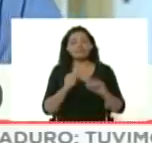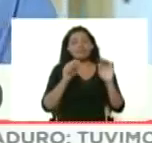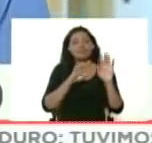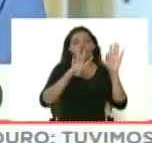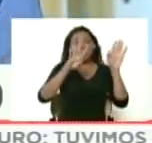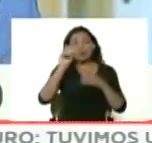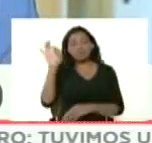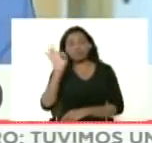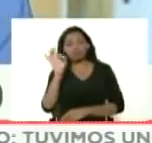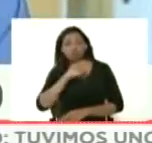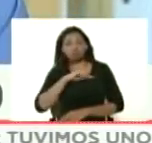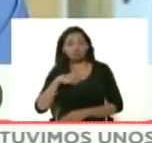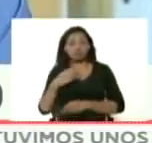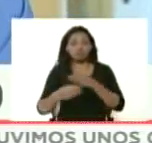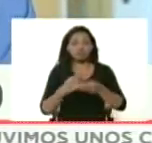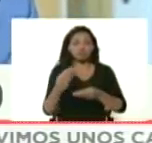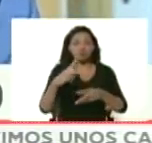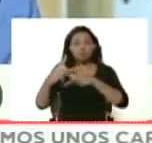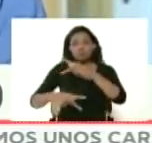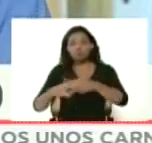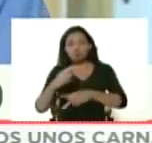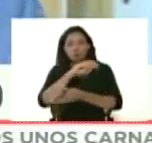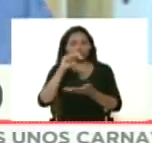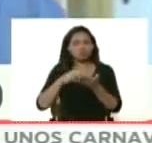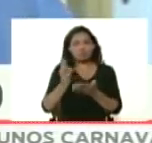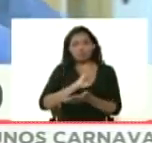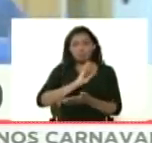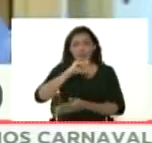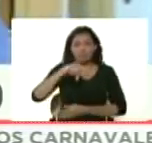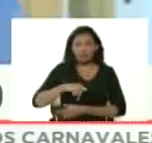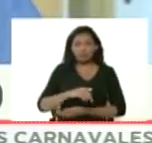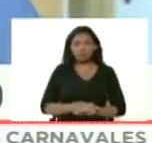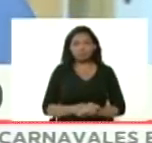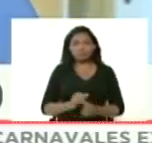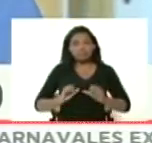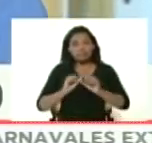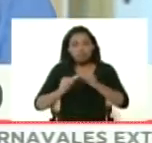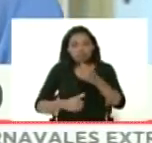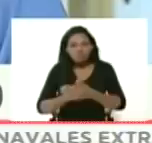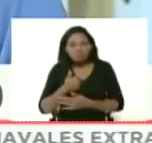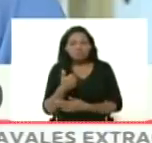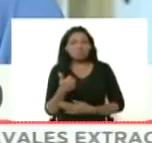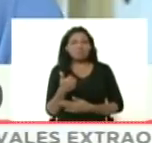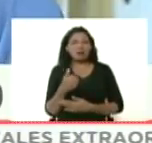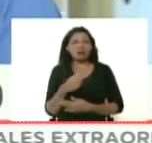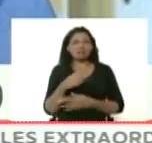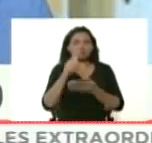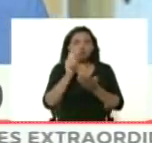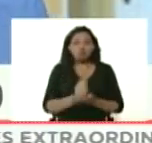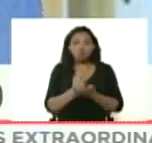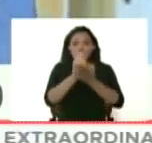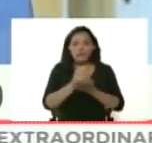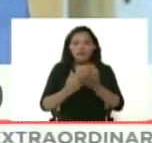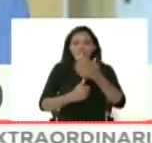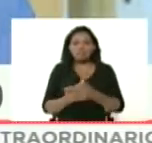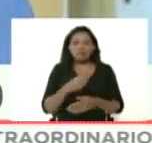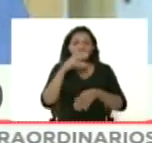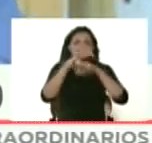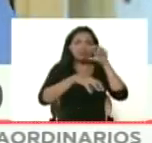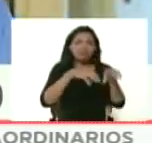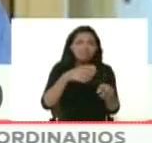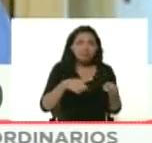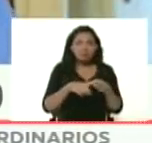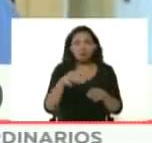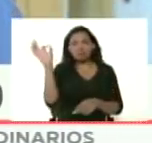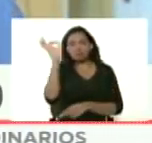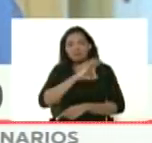90% exactamente de la producción fue nacional y quedaron todavía toneladas de animales de